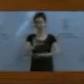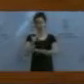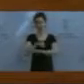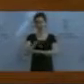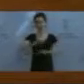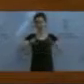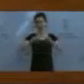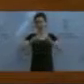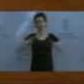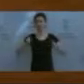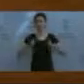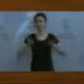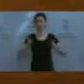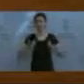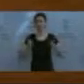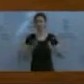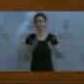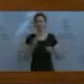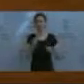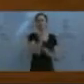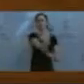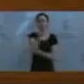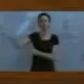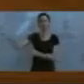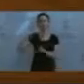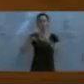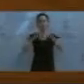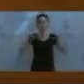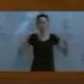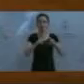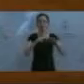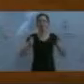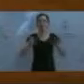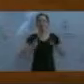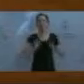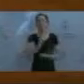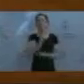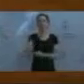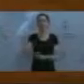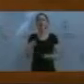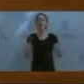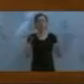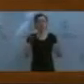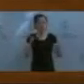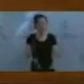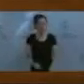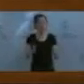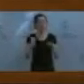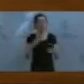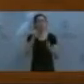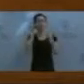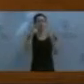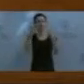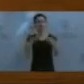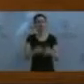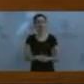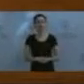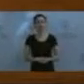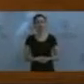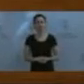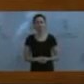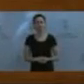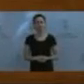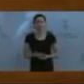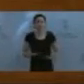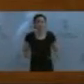asturianos. Este Gobierno le da la espalda a Asturias y a los asturianos, una y otra vez, una y otra vez.